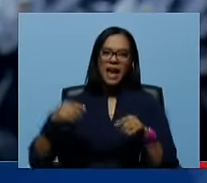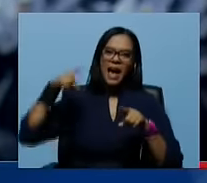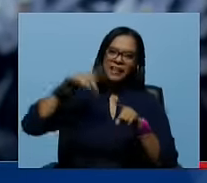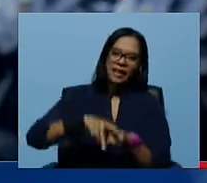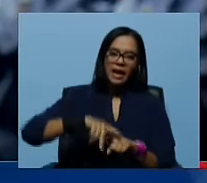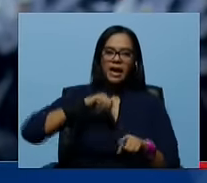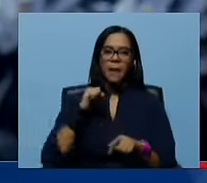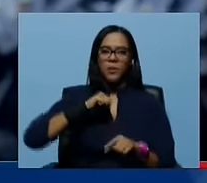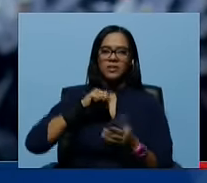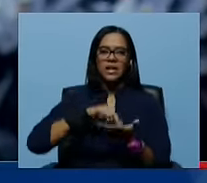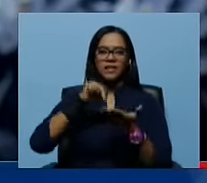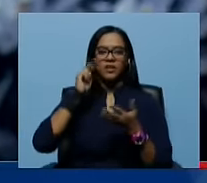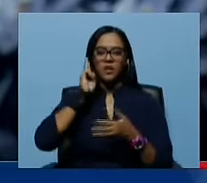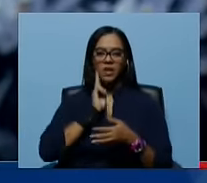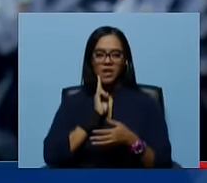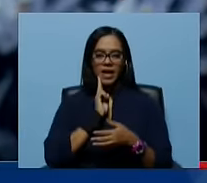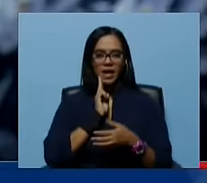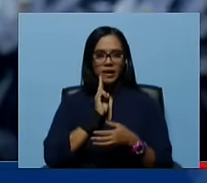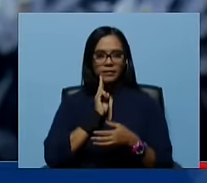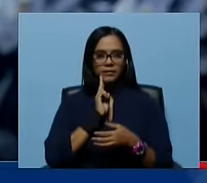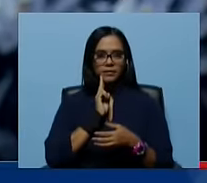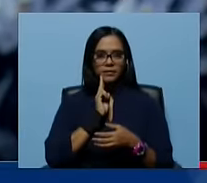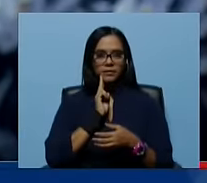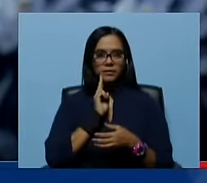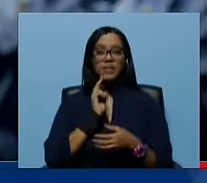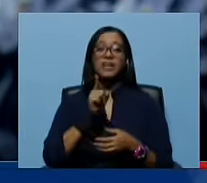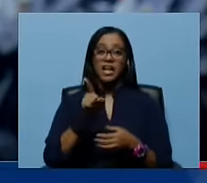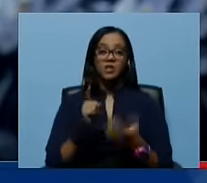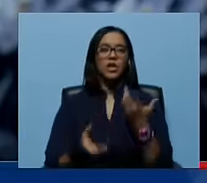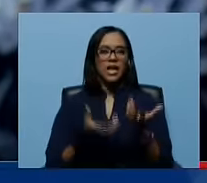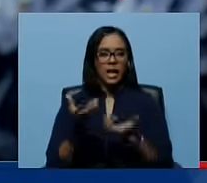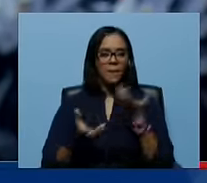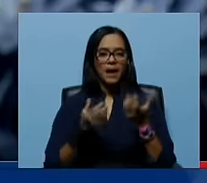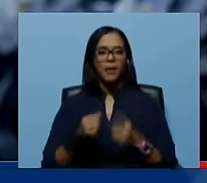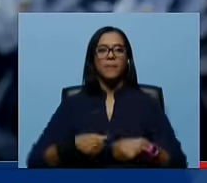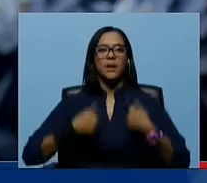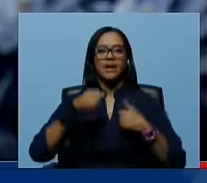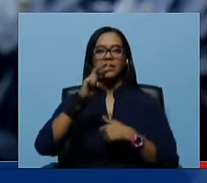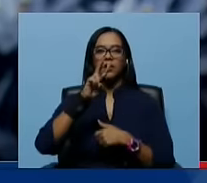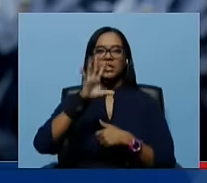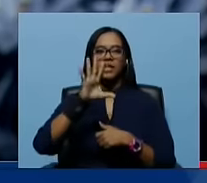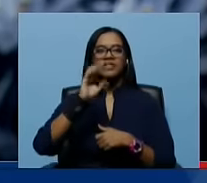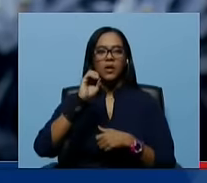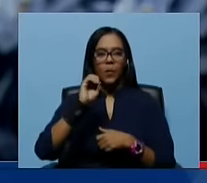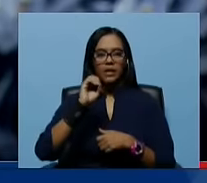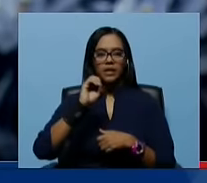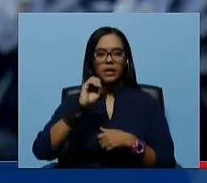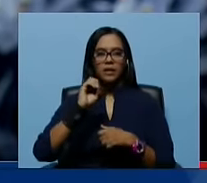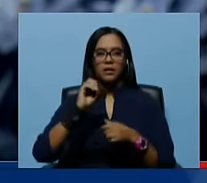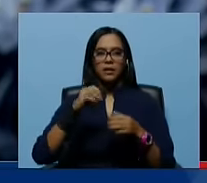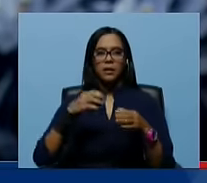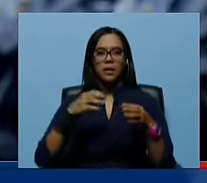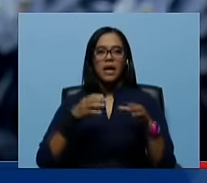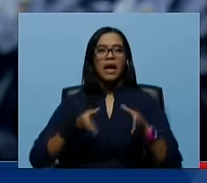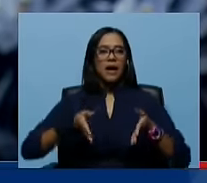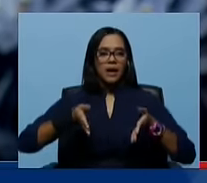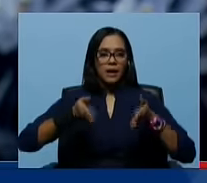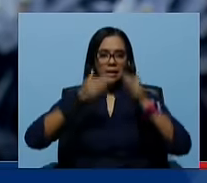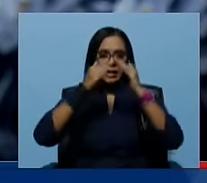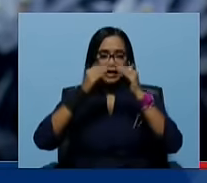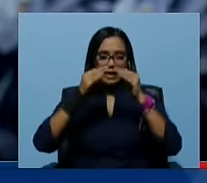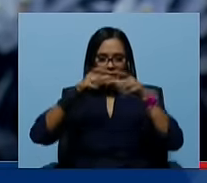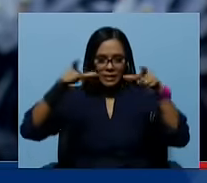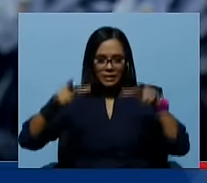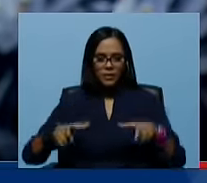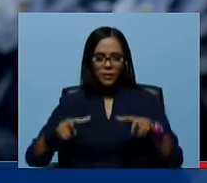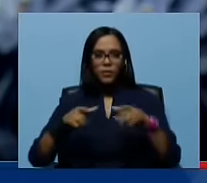Policía Nacional Bolivariana. De hecho, le quemaron más de 250 módulos o establecimientos